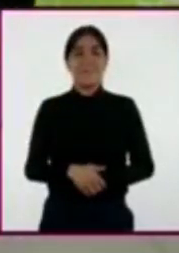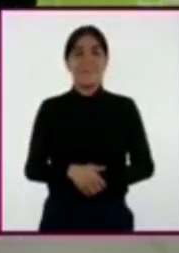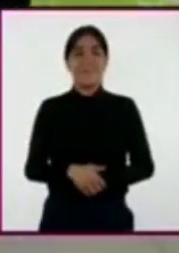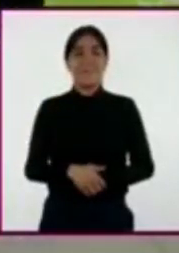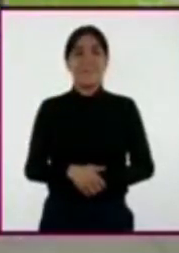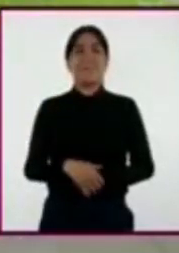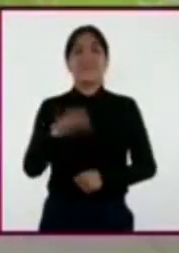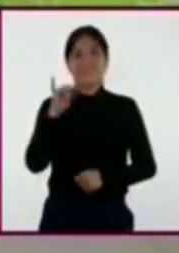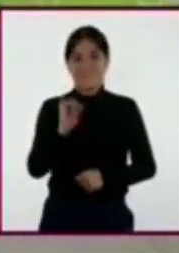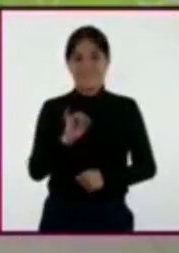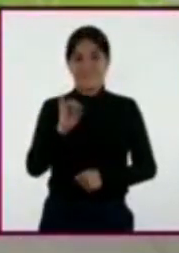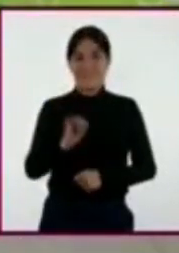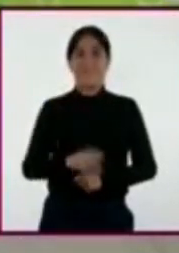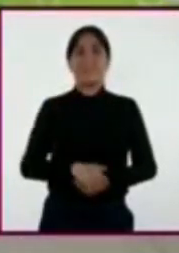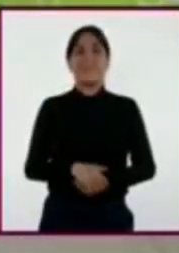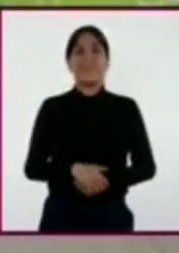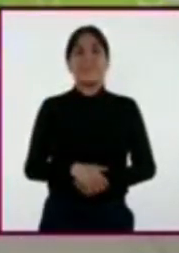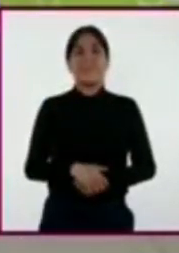Sí.